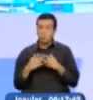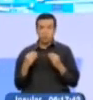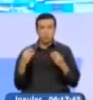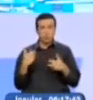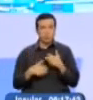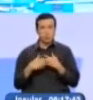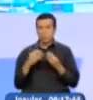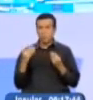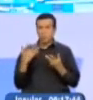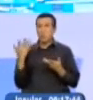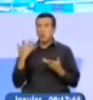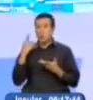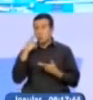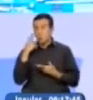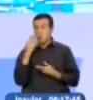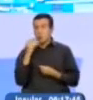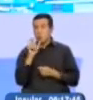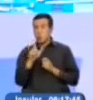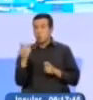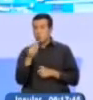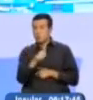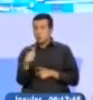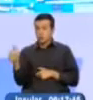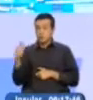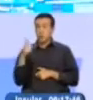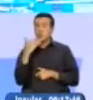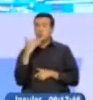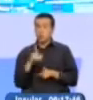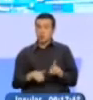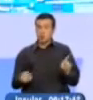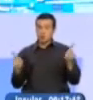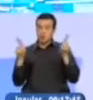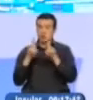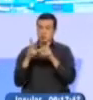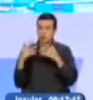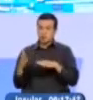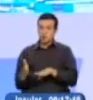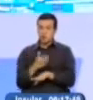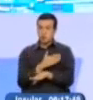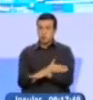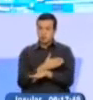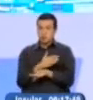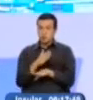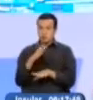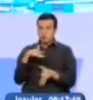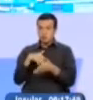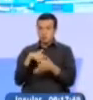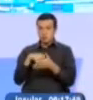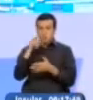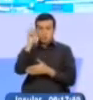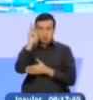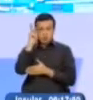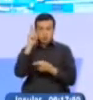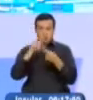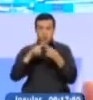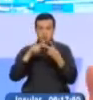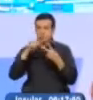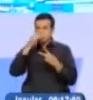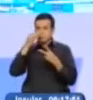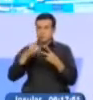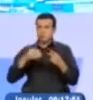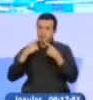que se produzca un sesgo importantísimo entre los resultados que se pronosticaron en un estudio de opinión y los resultados